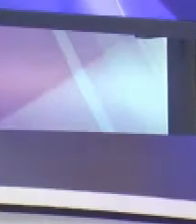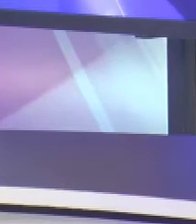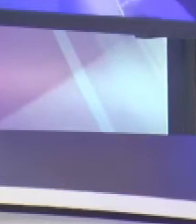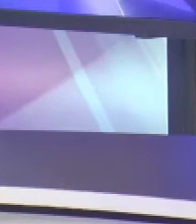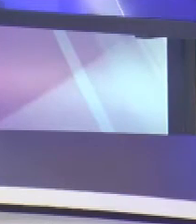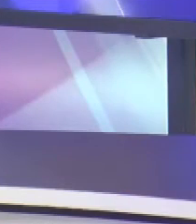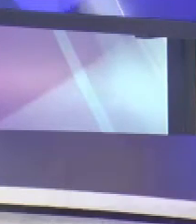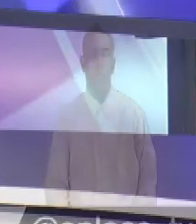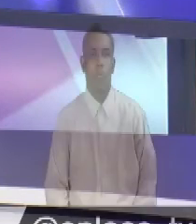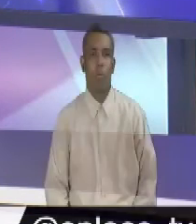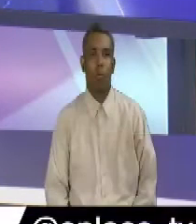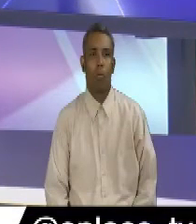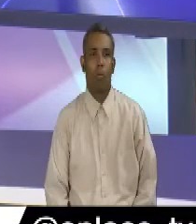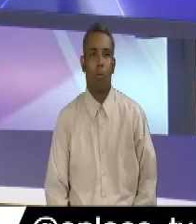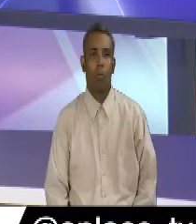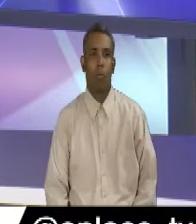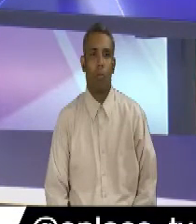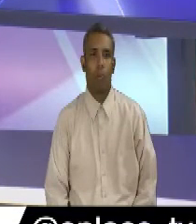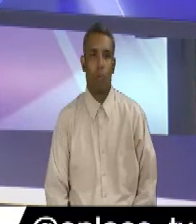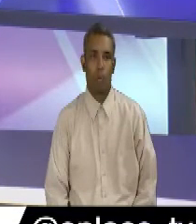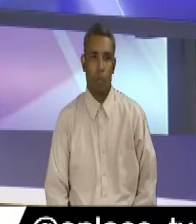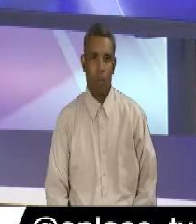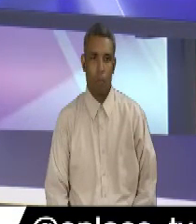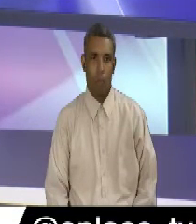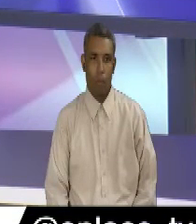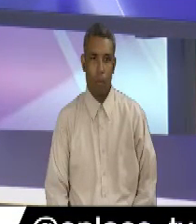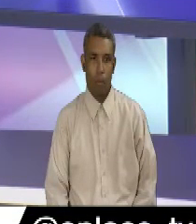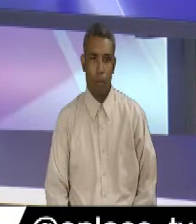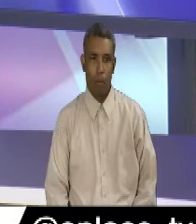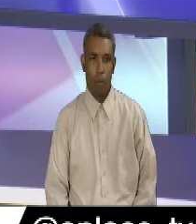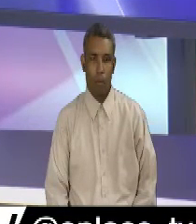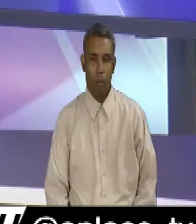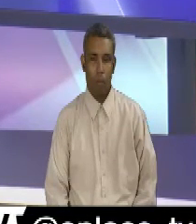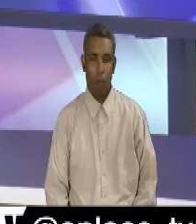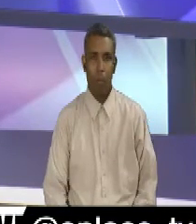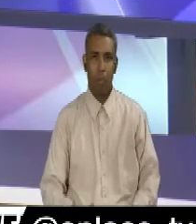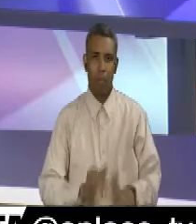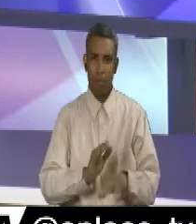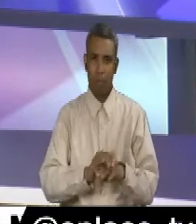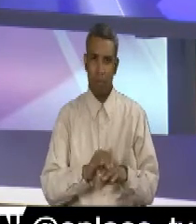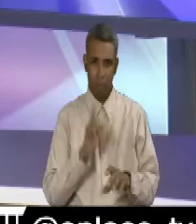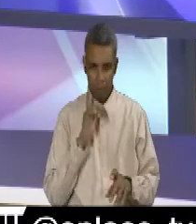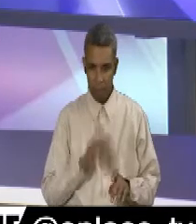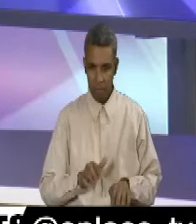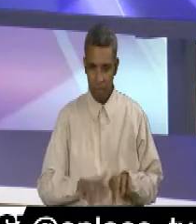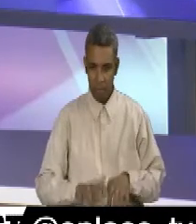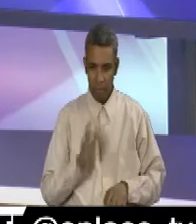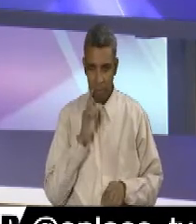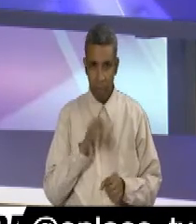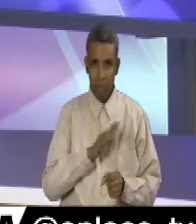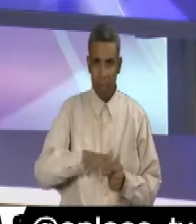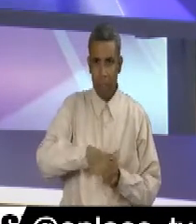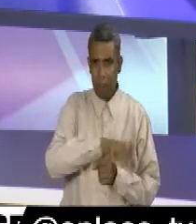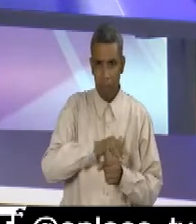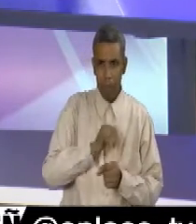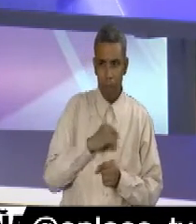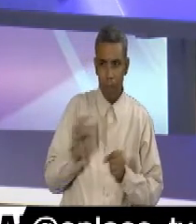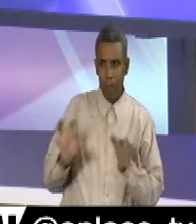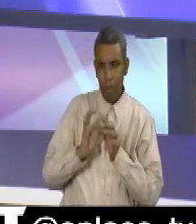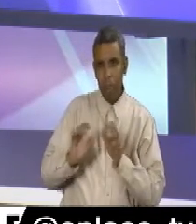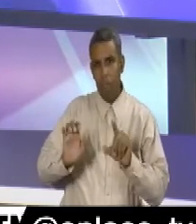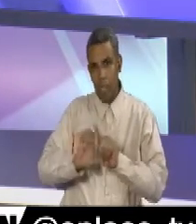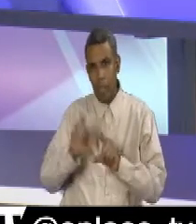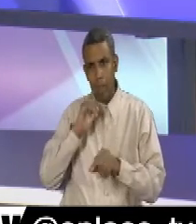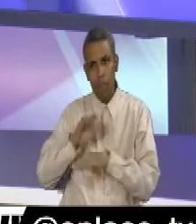Avanza con éxito campaña de cultura ciudadana de la que hacen parte la Secretaría de Medio Ambiente y Enlace Televisión con su personaje Rufino.